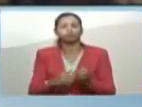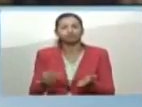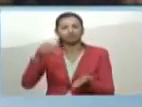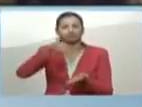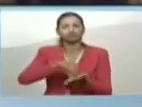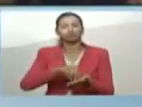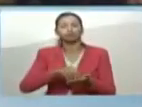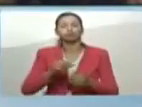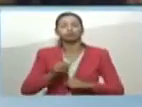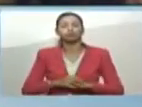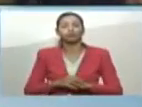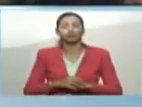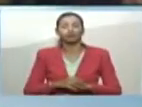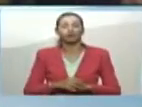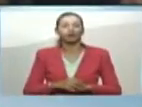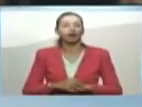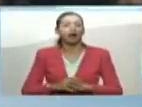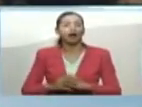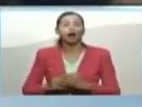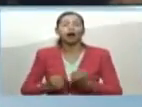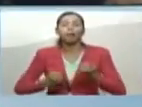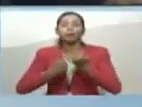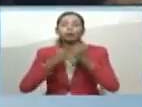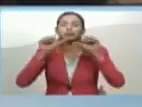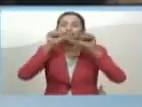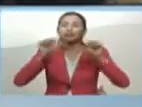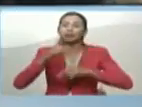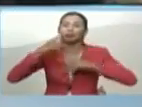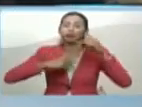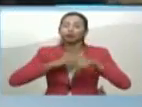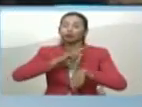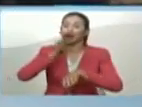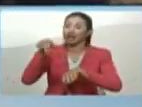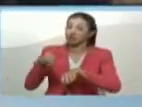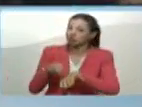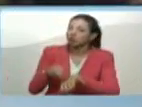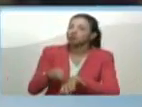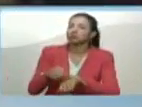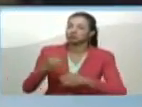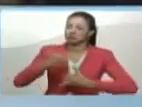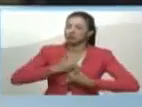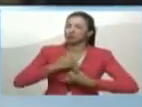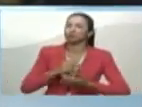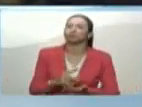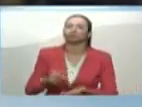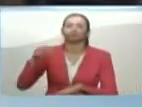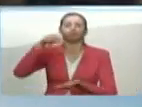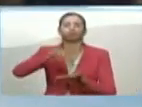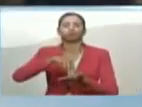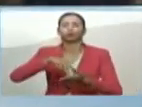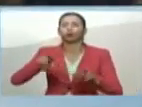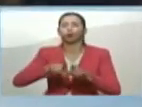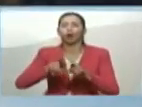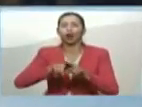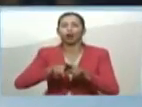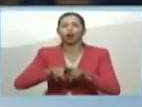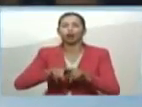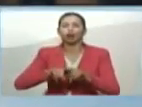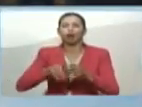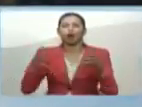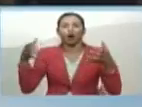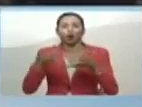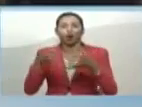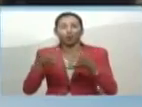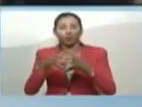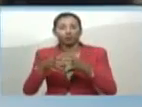activando y garantizando el aparato productivo nacional, erigiéndonos como ejército productivo hasta lograr la